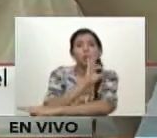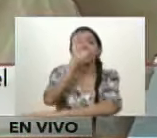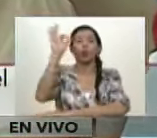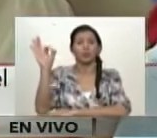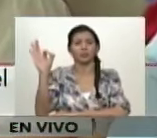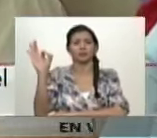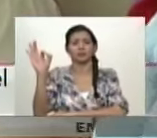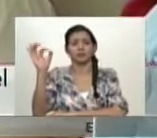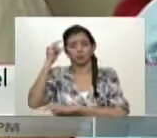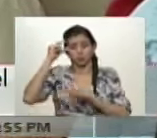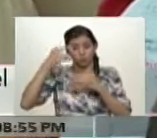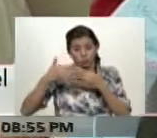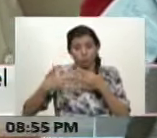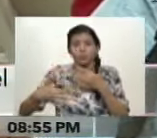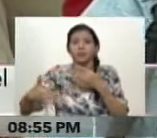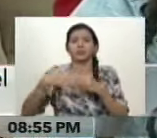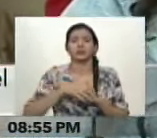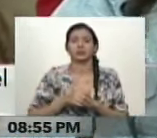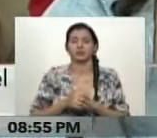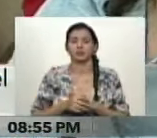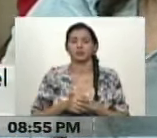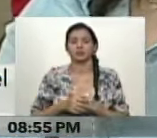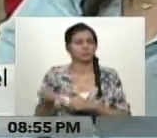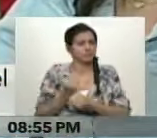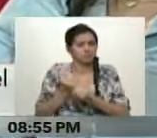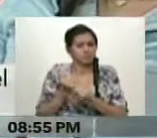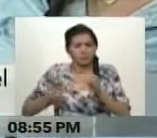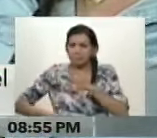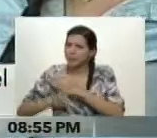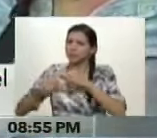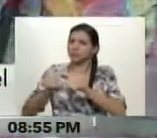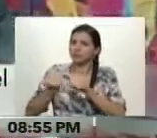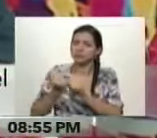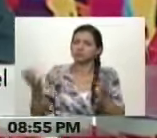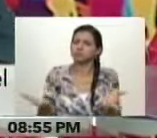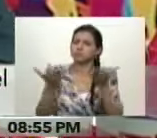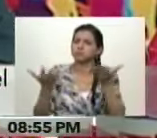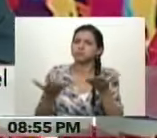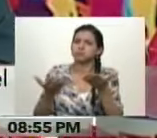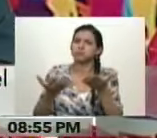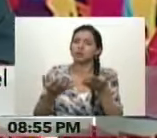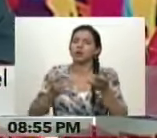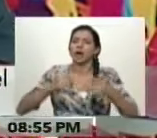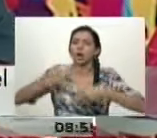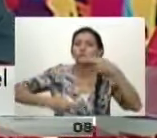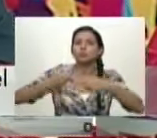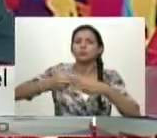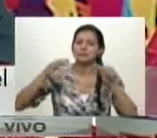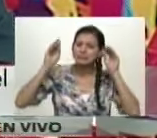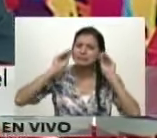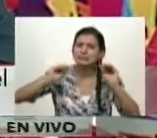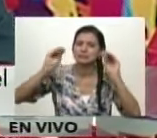días a trabajar, a impulsar, a construir, a convencer.